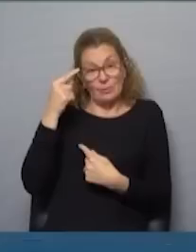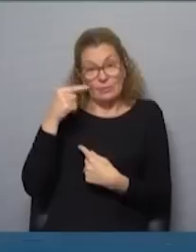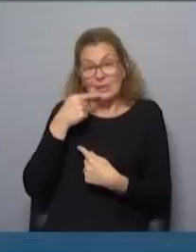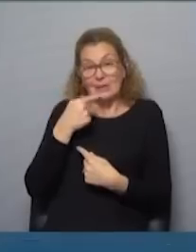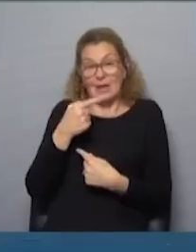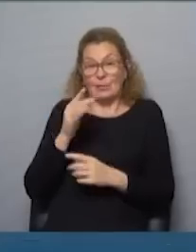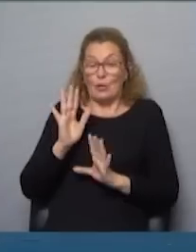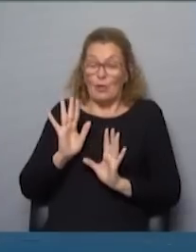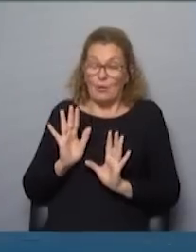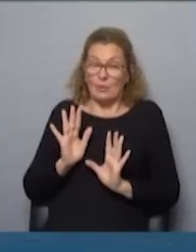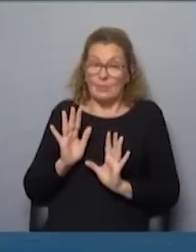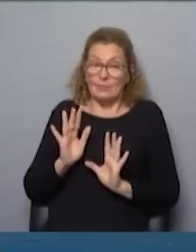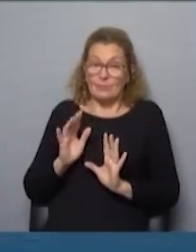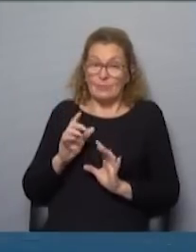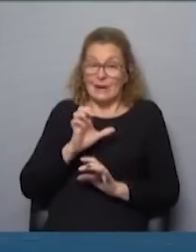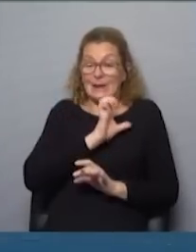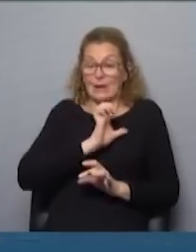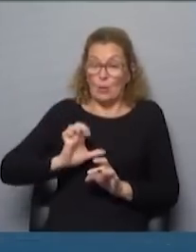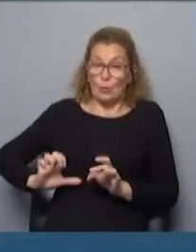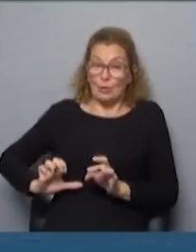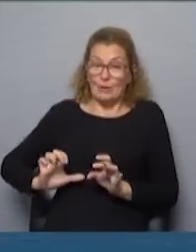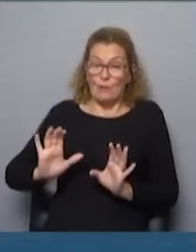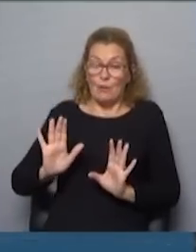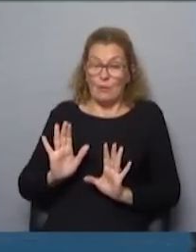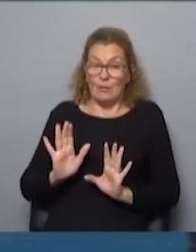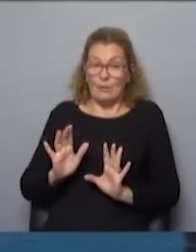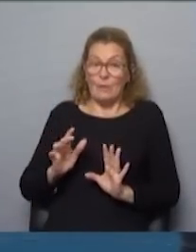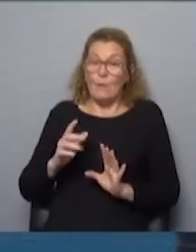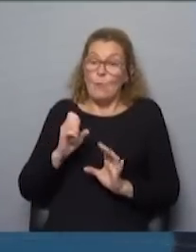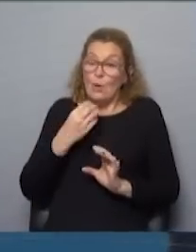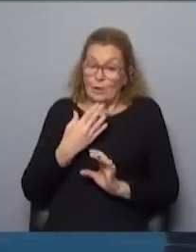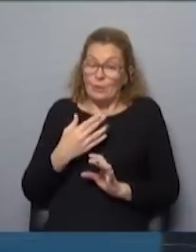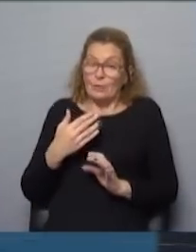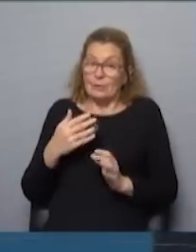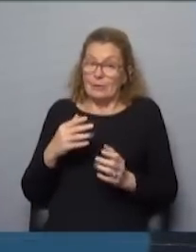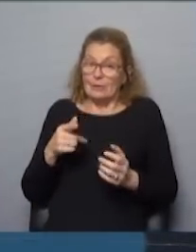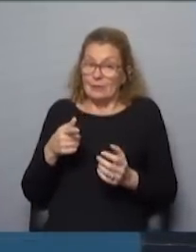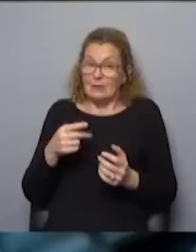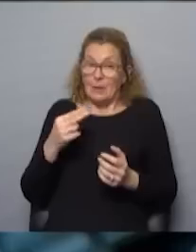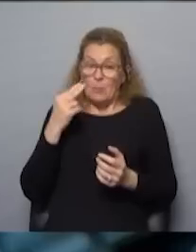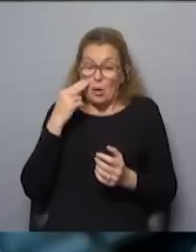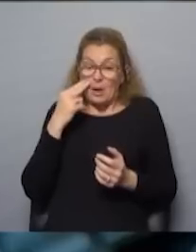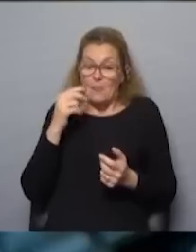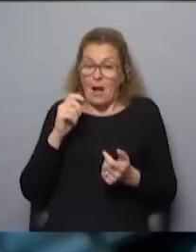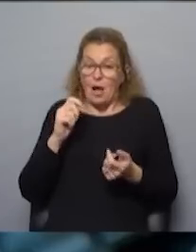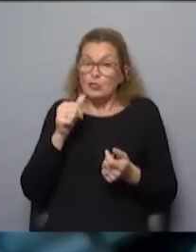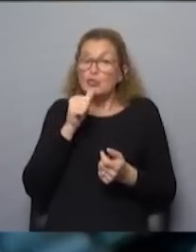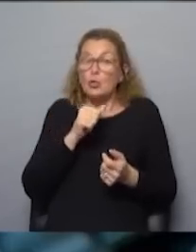lanza para que el poder ejecutivo trate de enderezar este entuerto